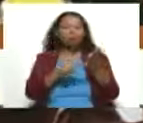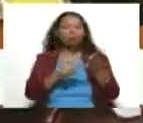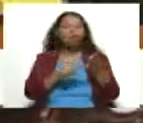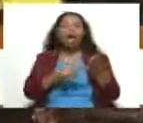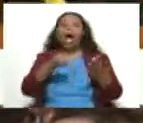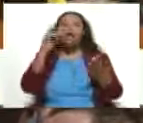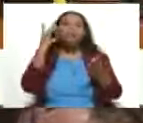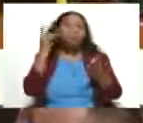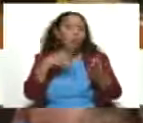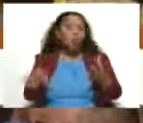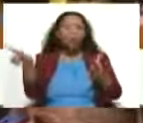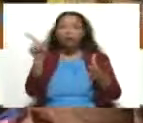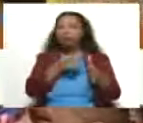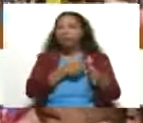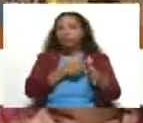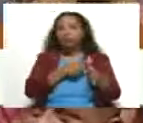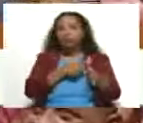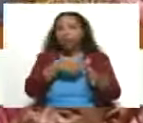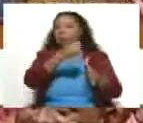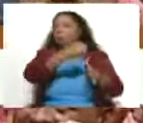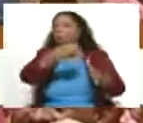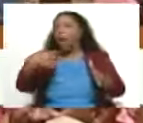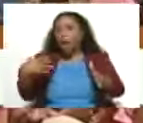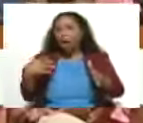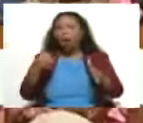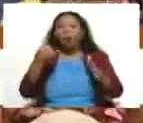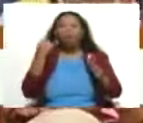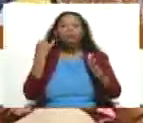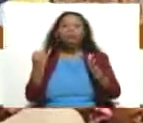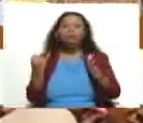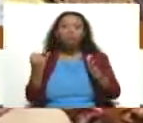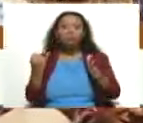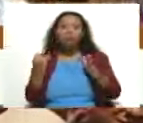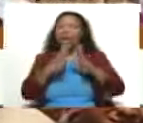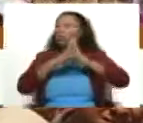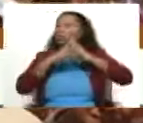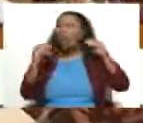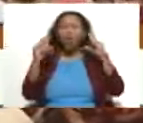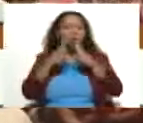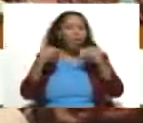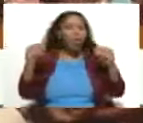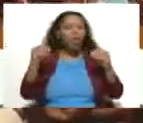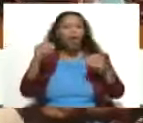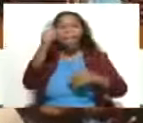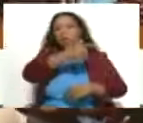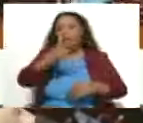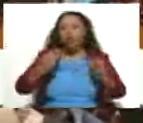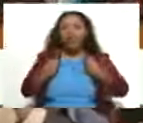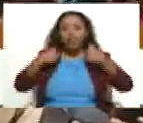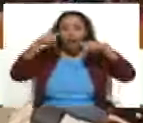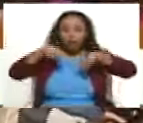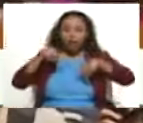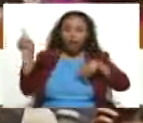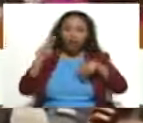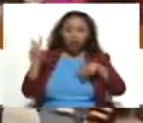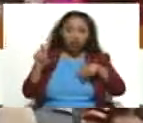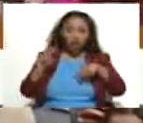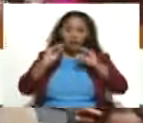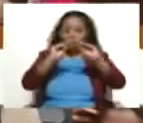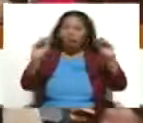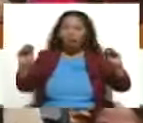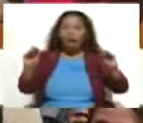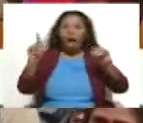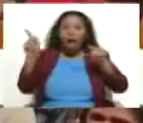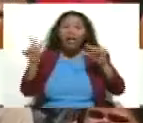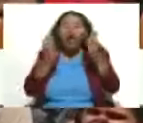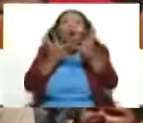azules, a los blancos, a todos y a todas, a los que no tienen color político. Esta